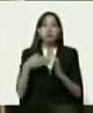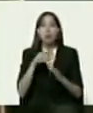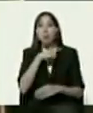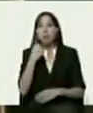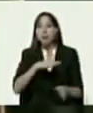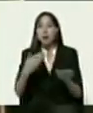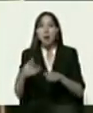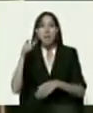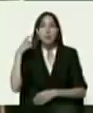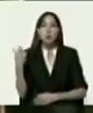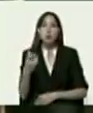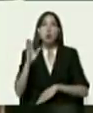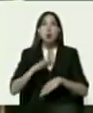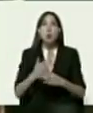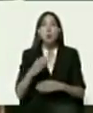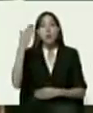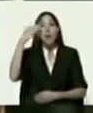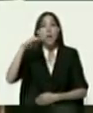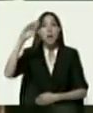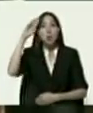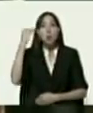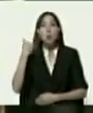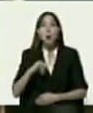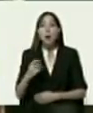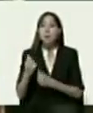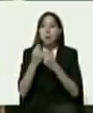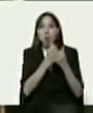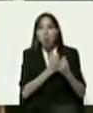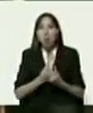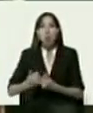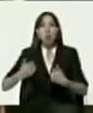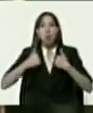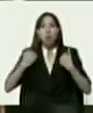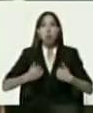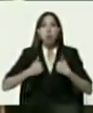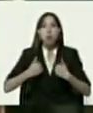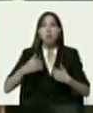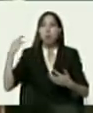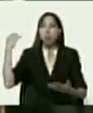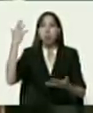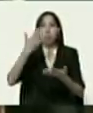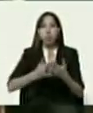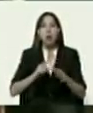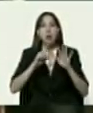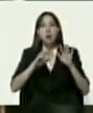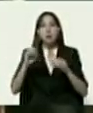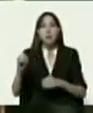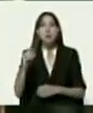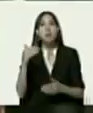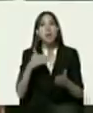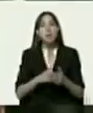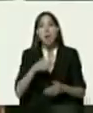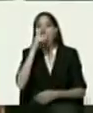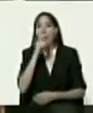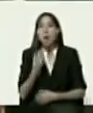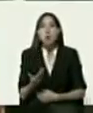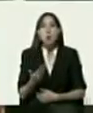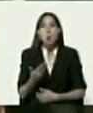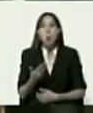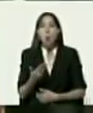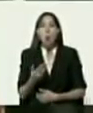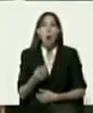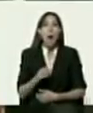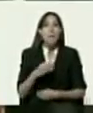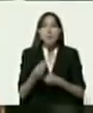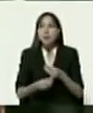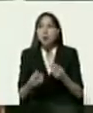el costo del bloqueo de las medidas unilaterales que sufren desde hace 60 años llega casi al billón con B, es decir,